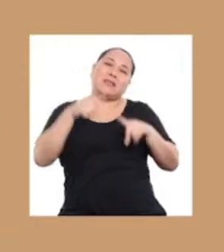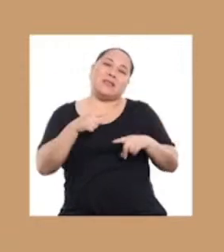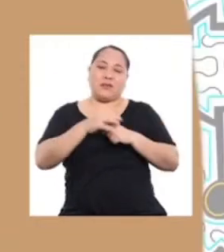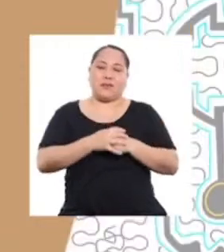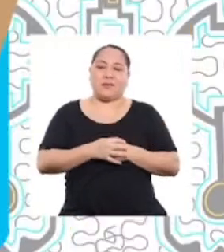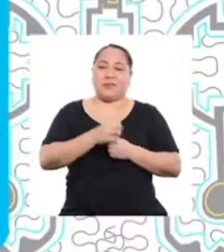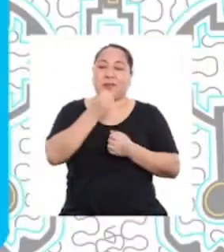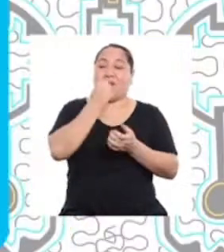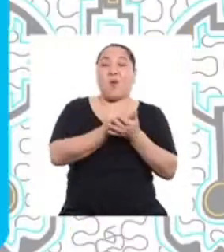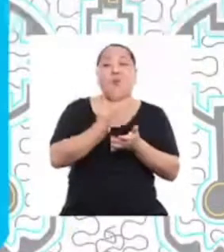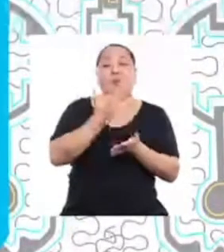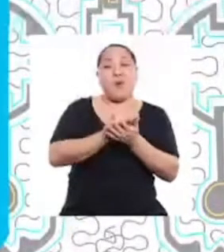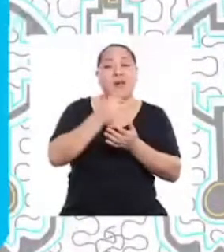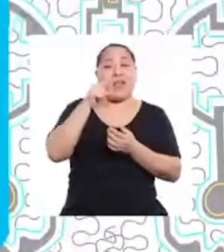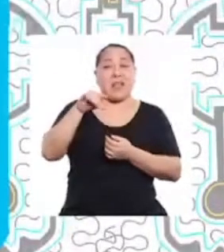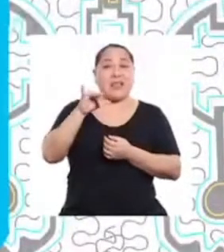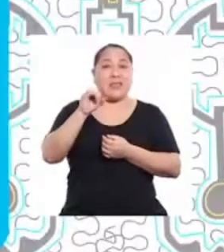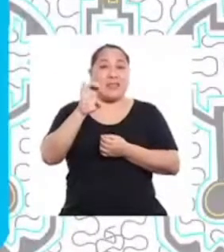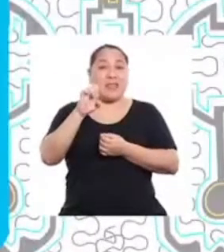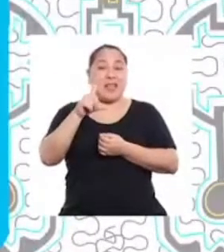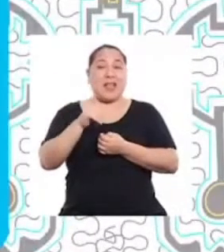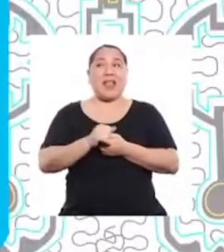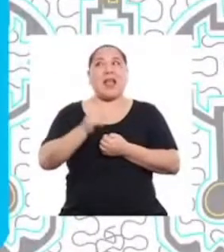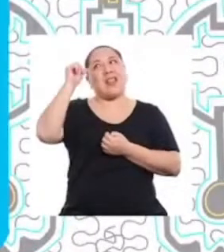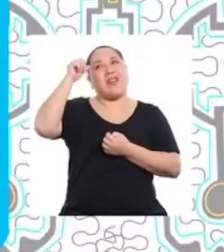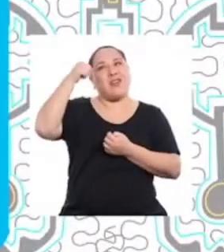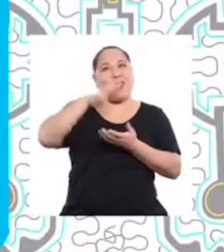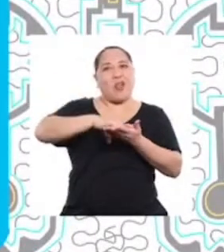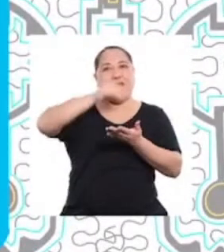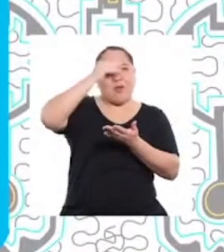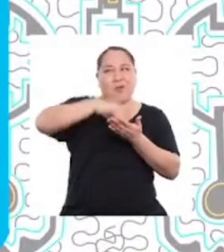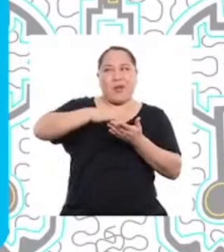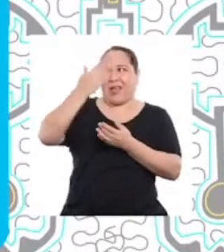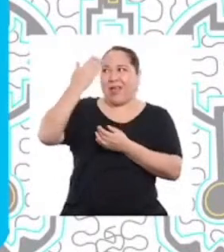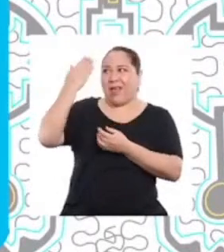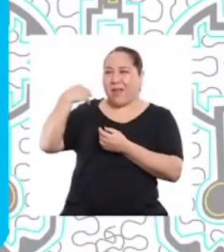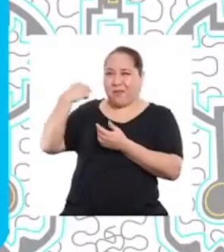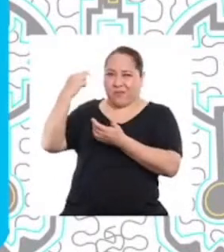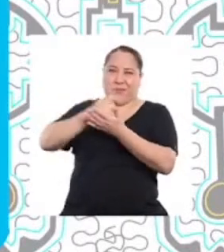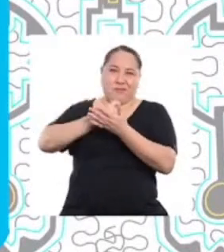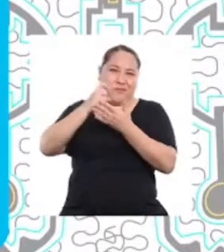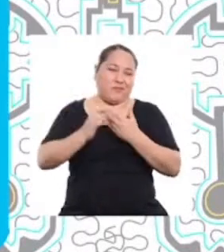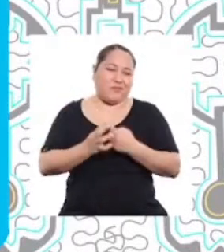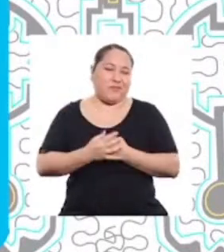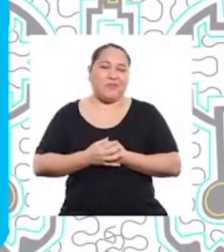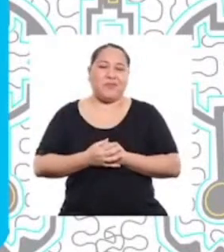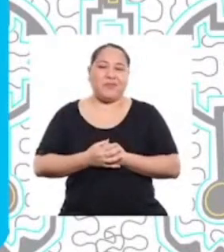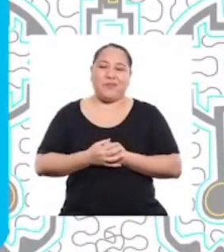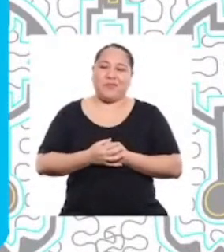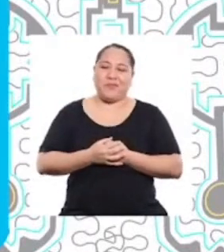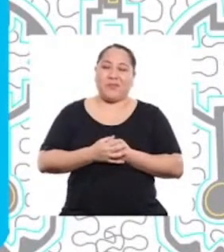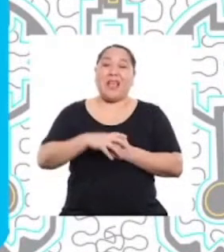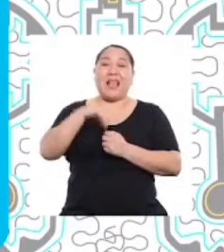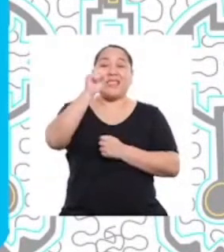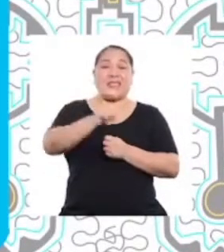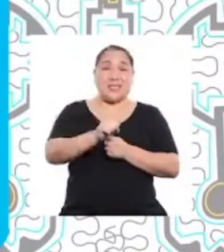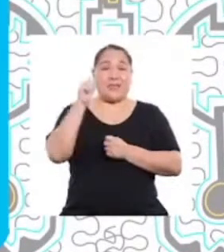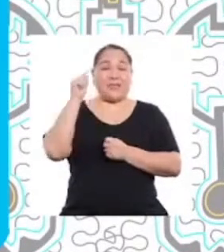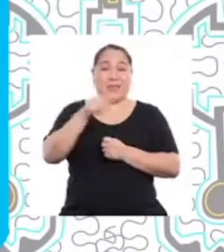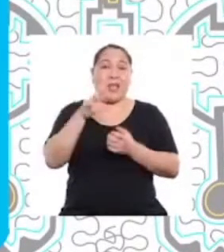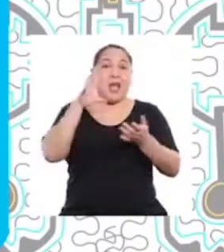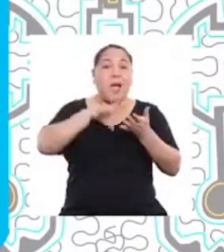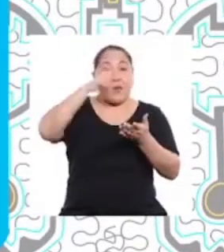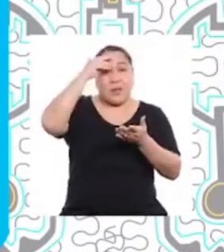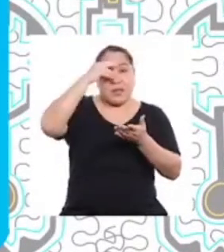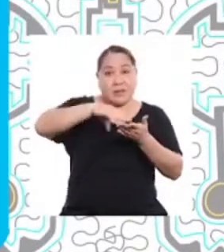decisiones. ¡Qué bueno que Gisela recordó lo que aprendimos en los programas anteriores! Sí,